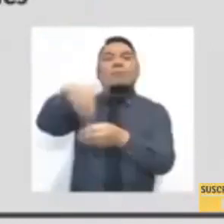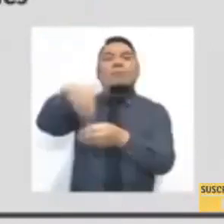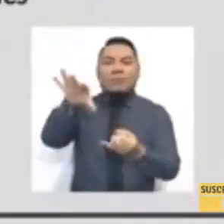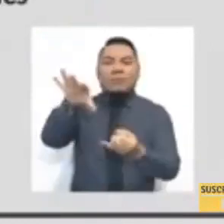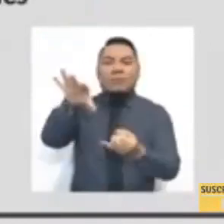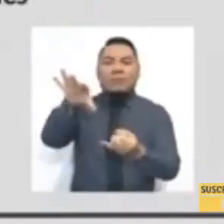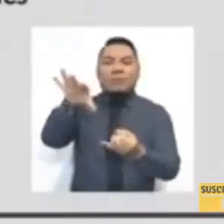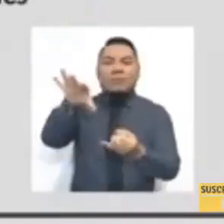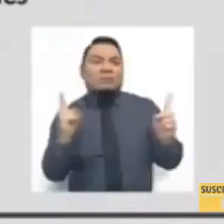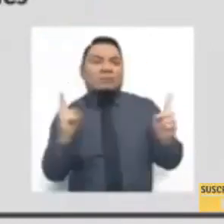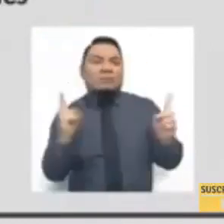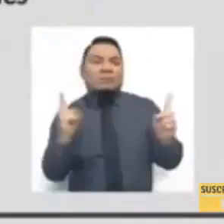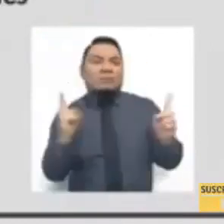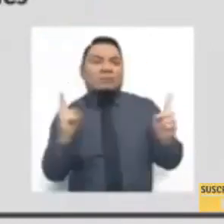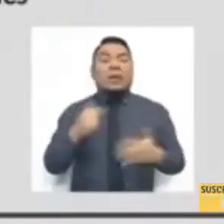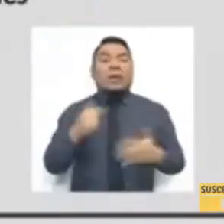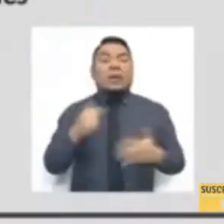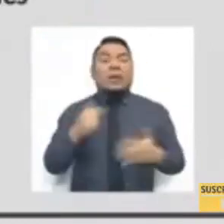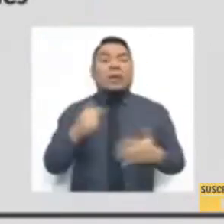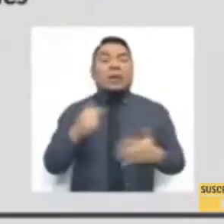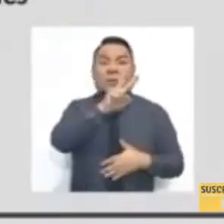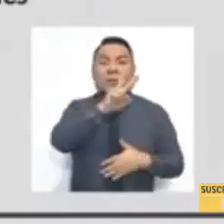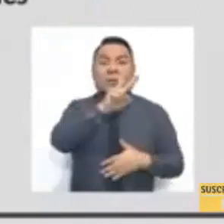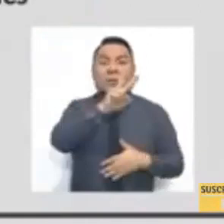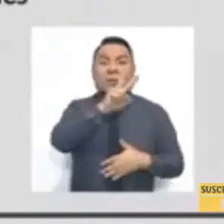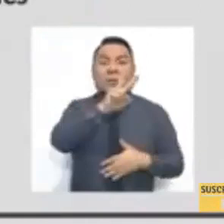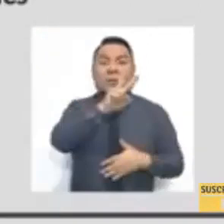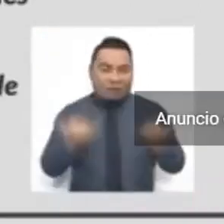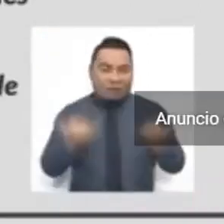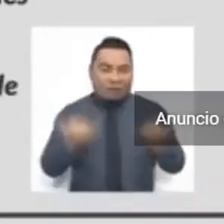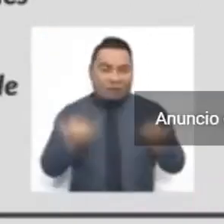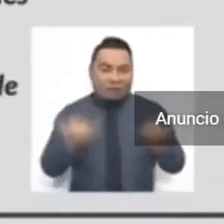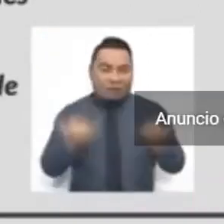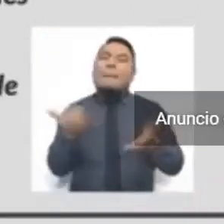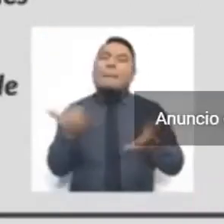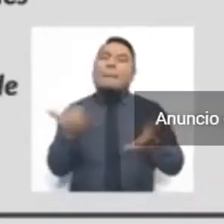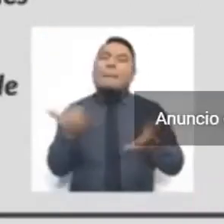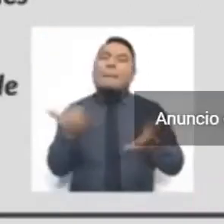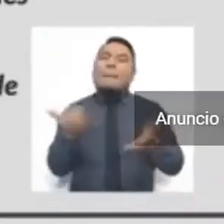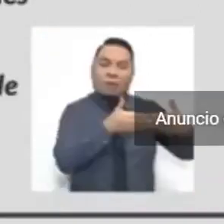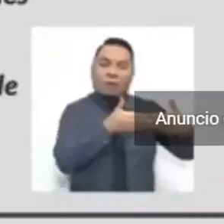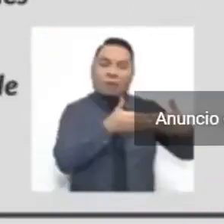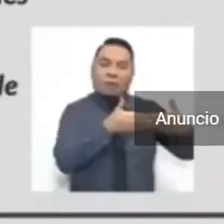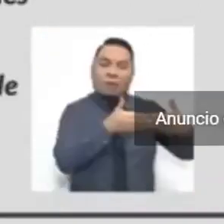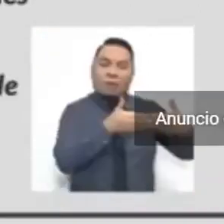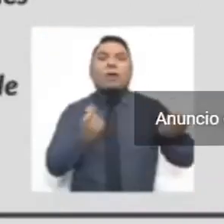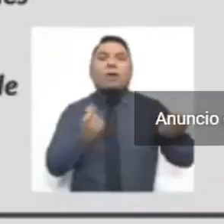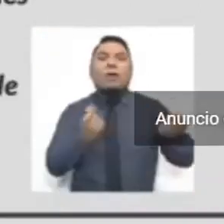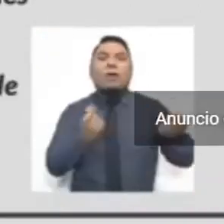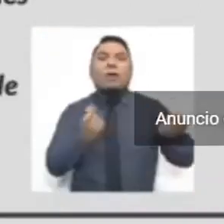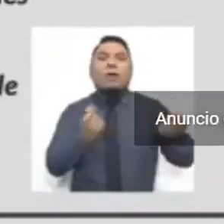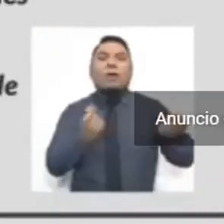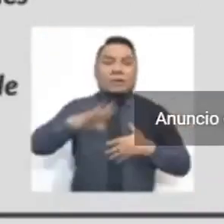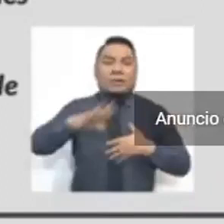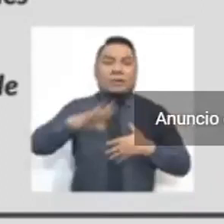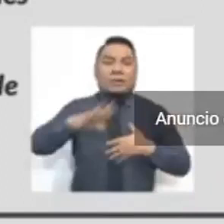transiciones institucionales. Al 2021, nos encontramos en el periodo más largo de continuidad de gobiernos electos de nuestra